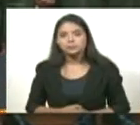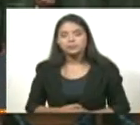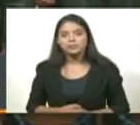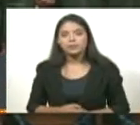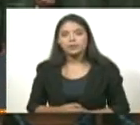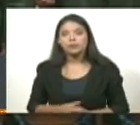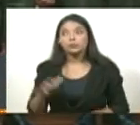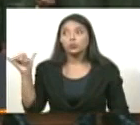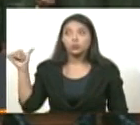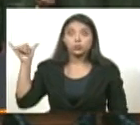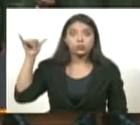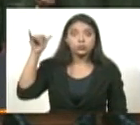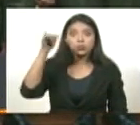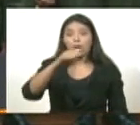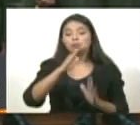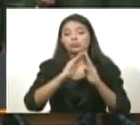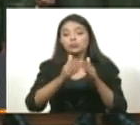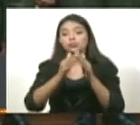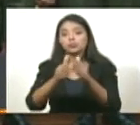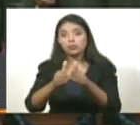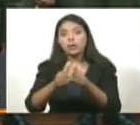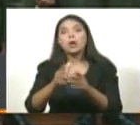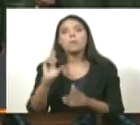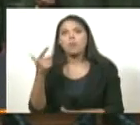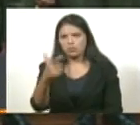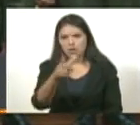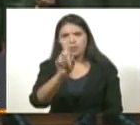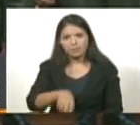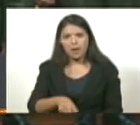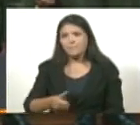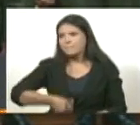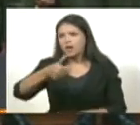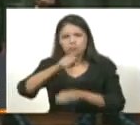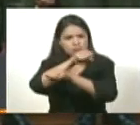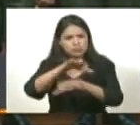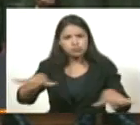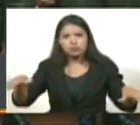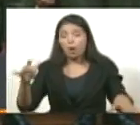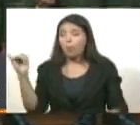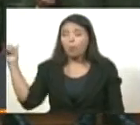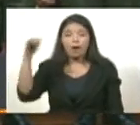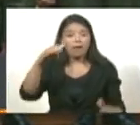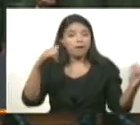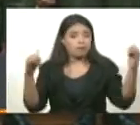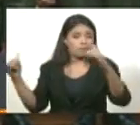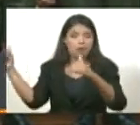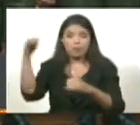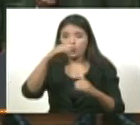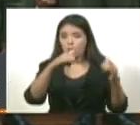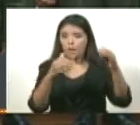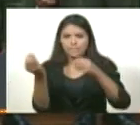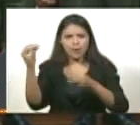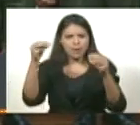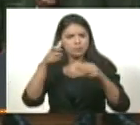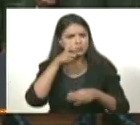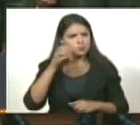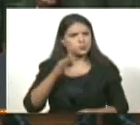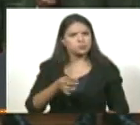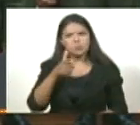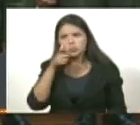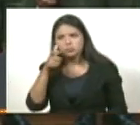vía aérea, vía marítima, vía terrestre. Hemos incrementado el despliegue por vía aérea, con mayor